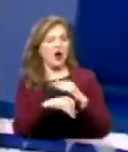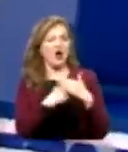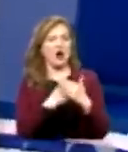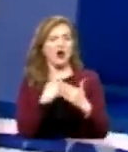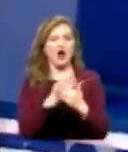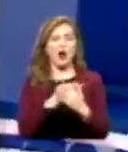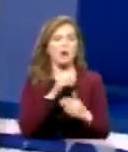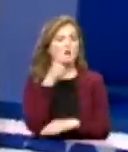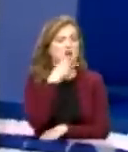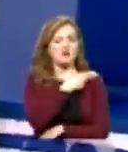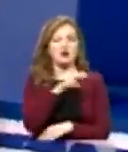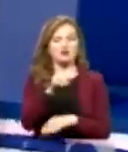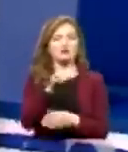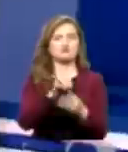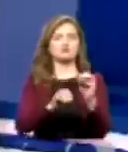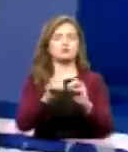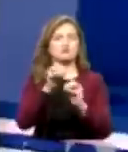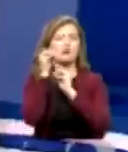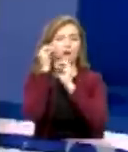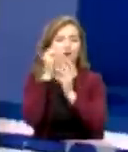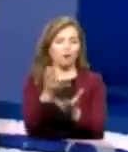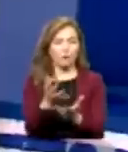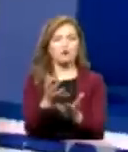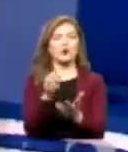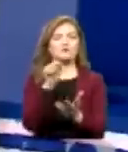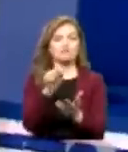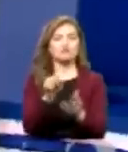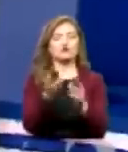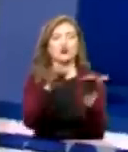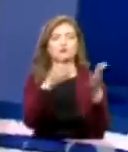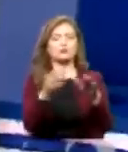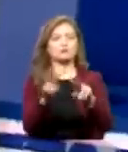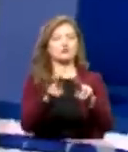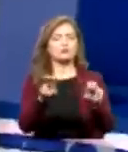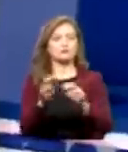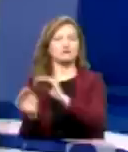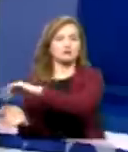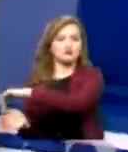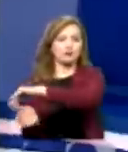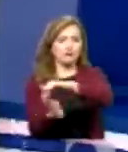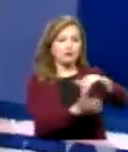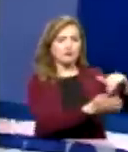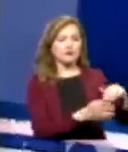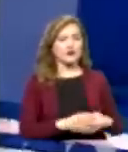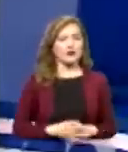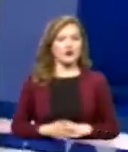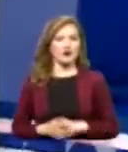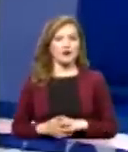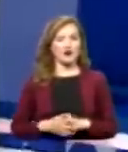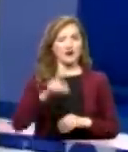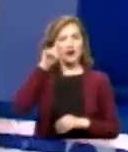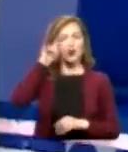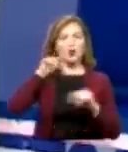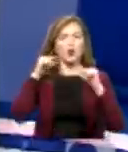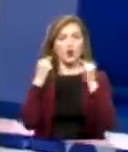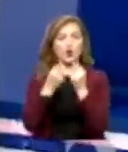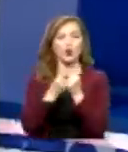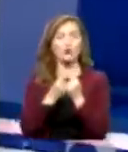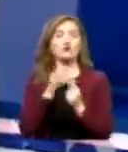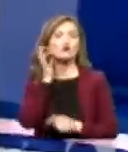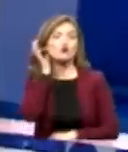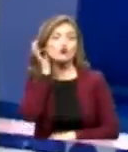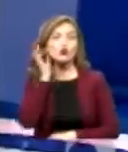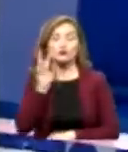La Corte Provincial de Pichincha ratificó la sentencia de 19 años de prisión a uno de los involucrados en la violación grupal a Verónica